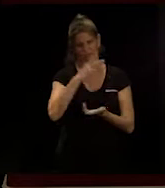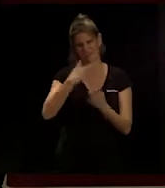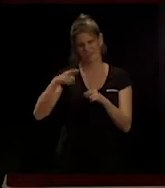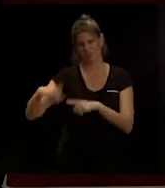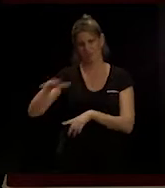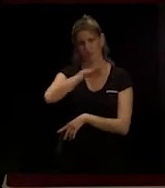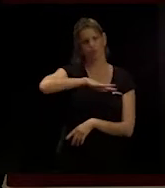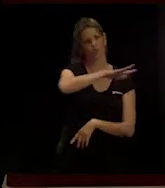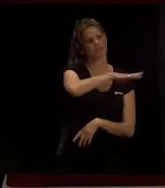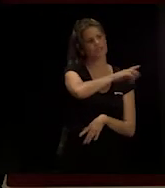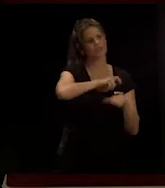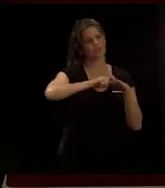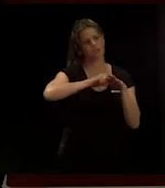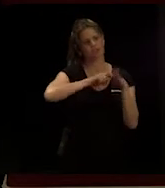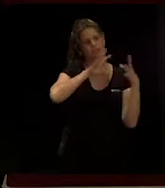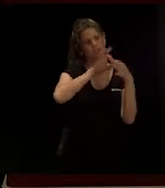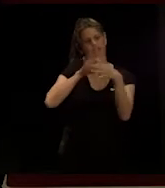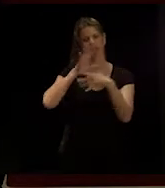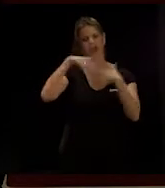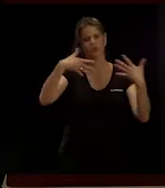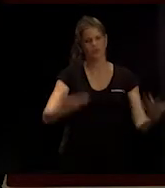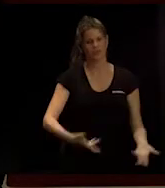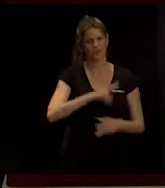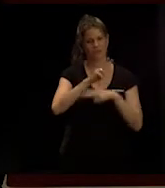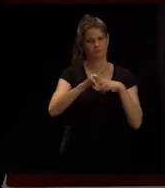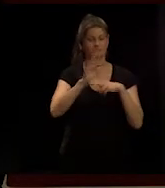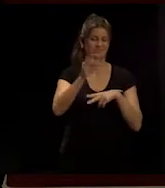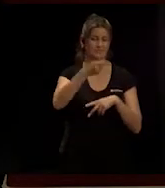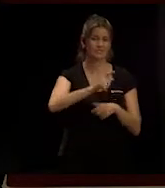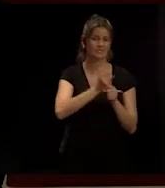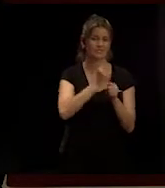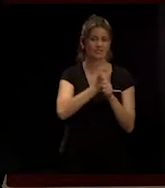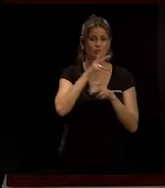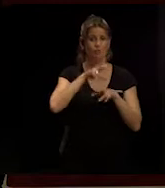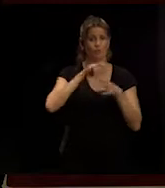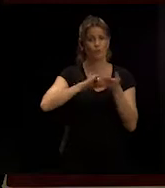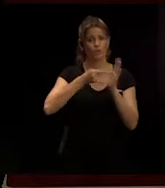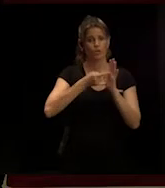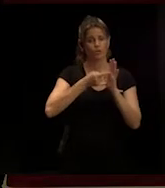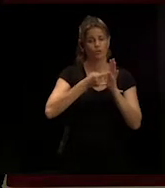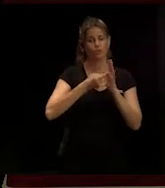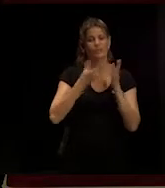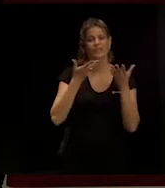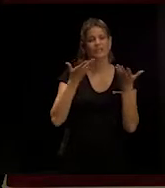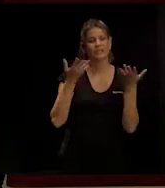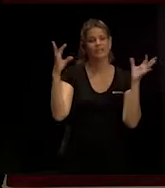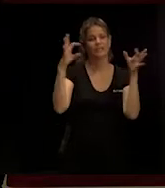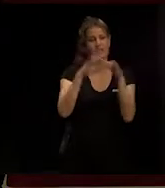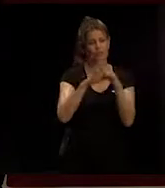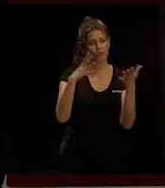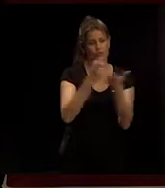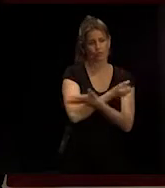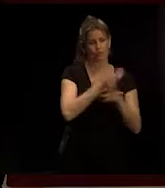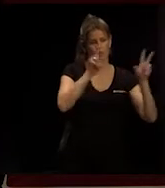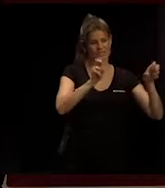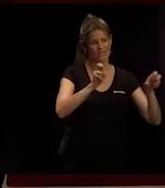sobre todo, que tengan carácter de actualidad y estén trabajando in situ un proyecto que tenga intención y que tenga relación con todo lo que es